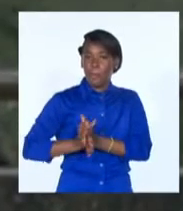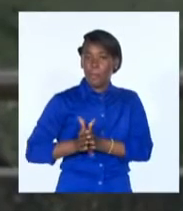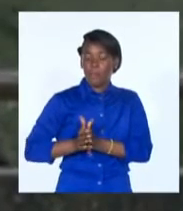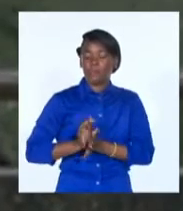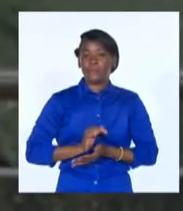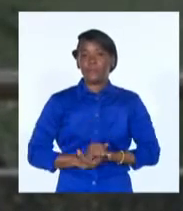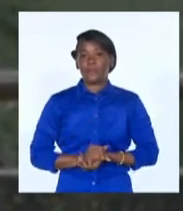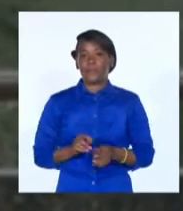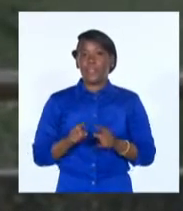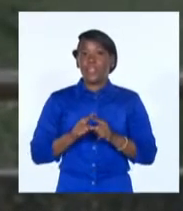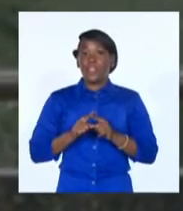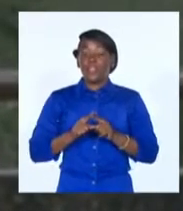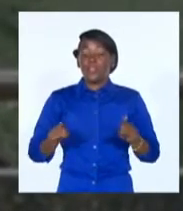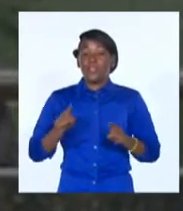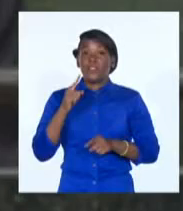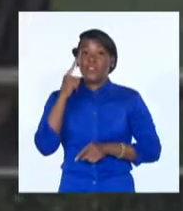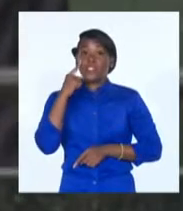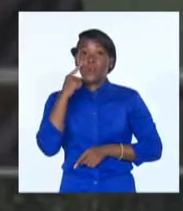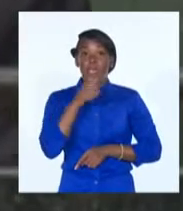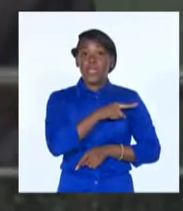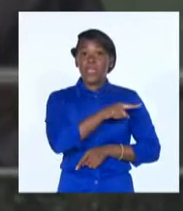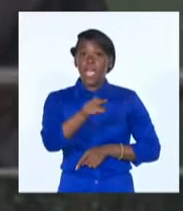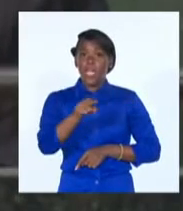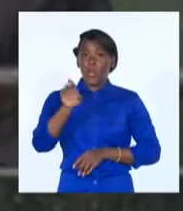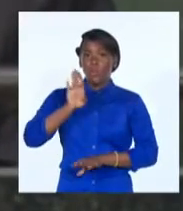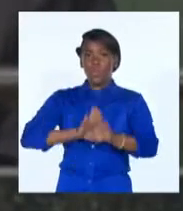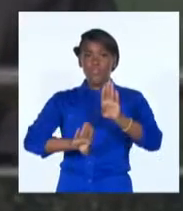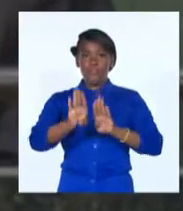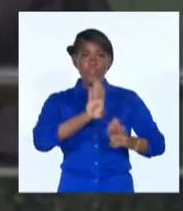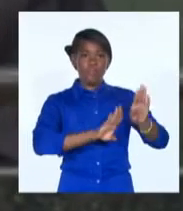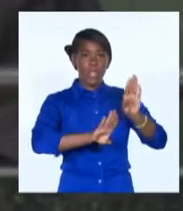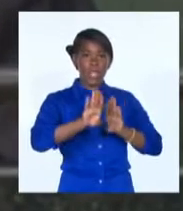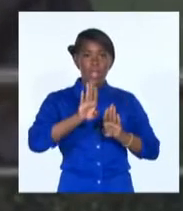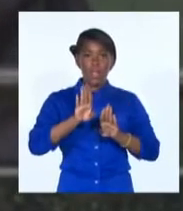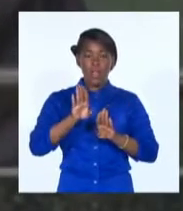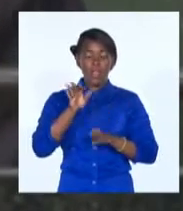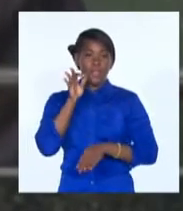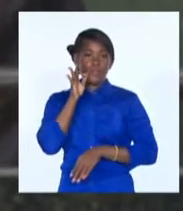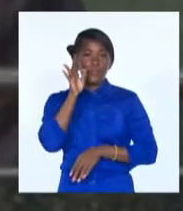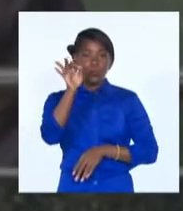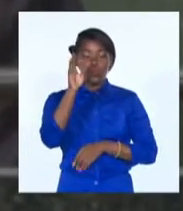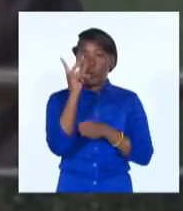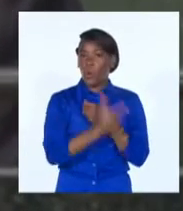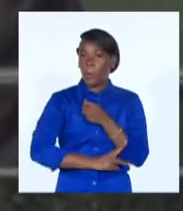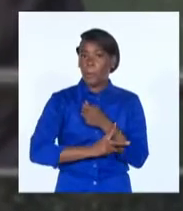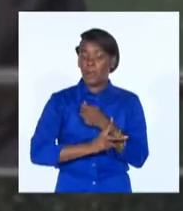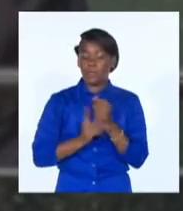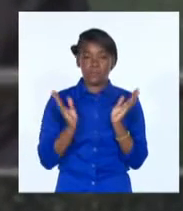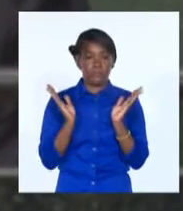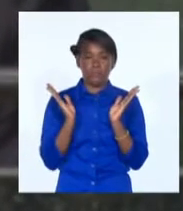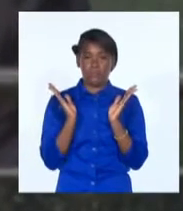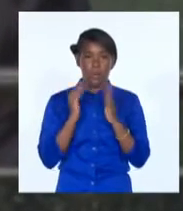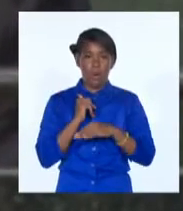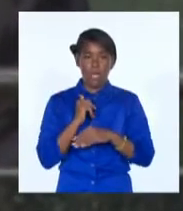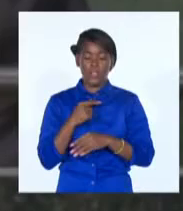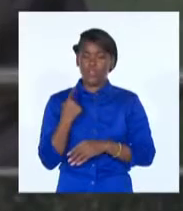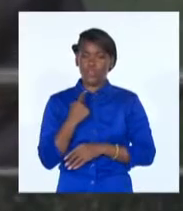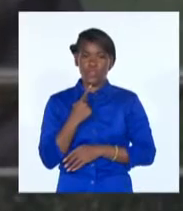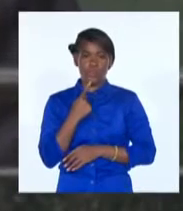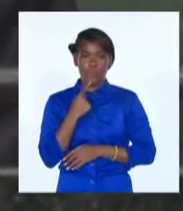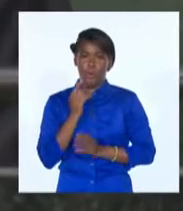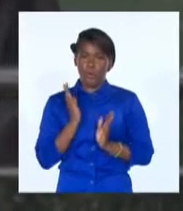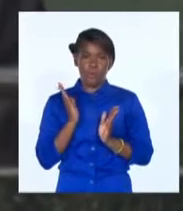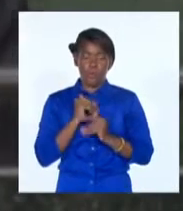para proteger a las generaciones presentes y futuras del flagelo de la guerra y su derecho a